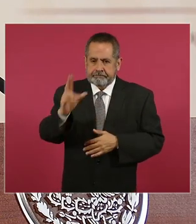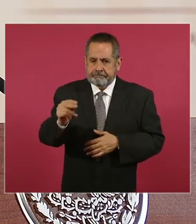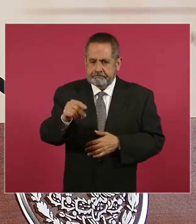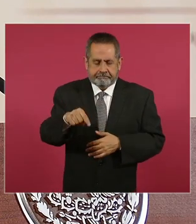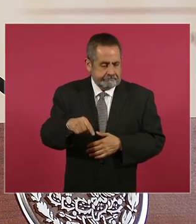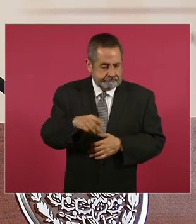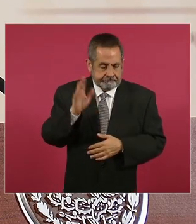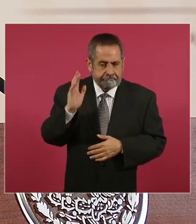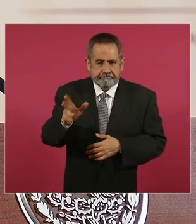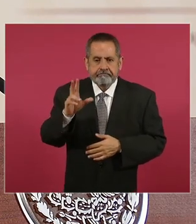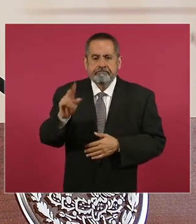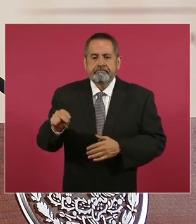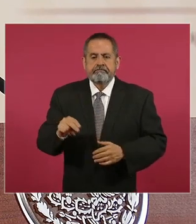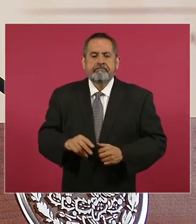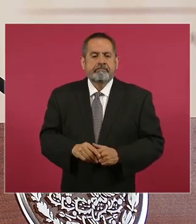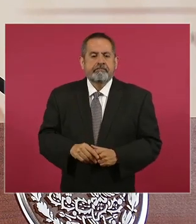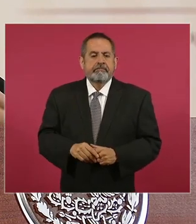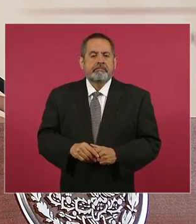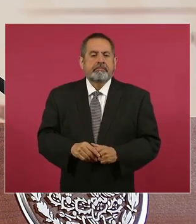Ahora